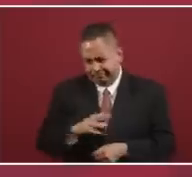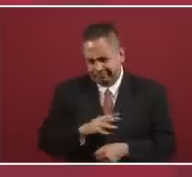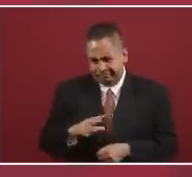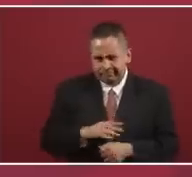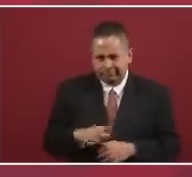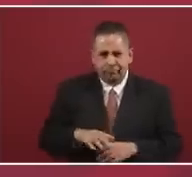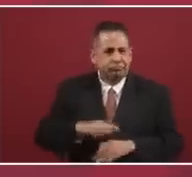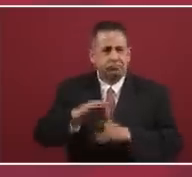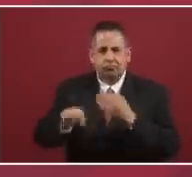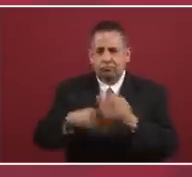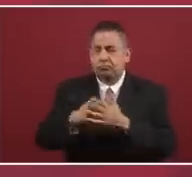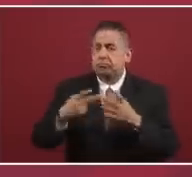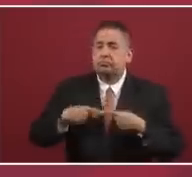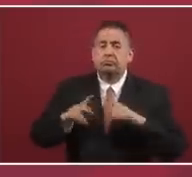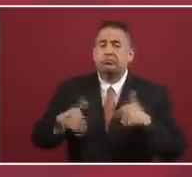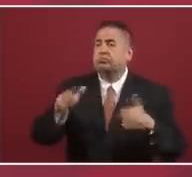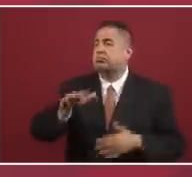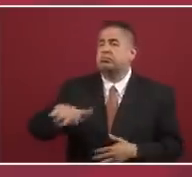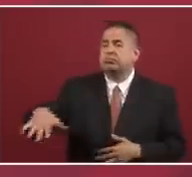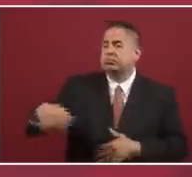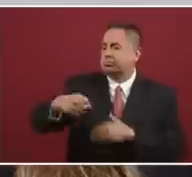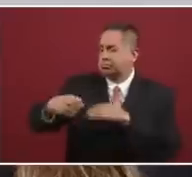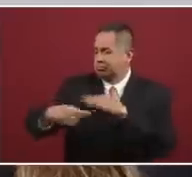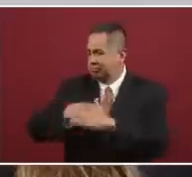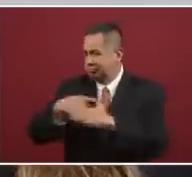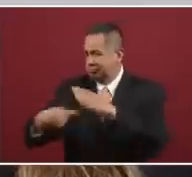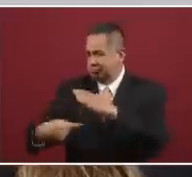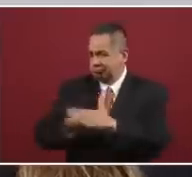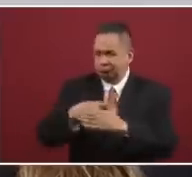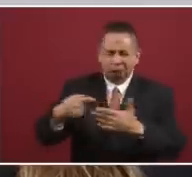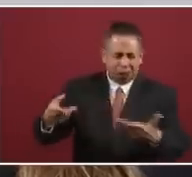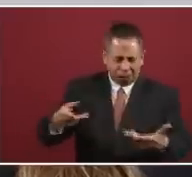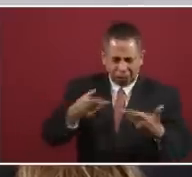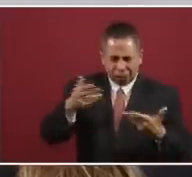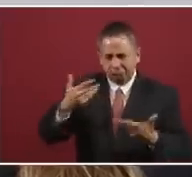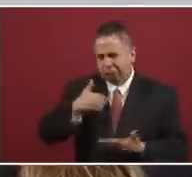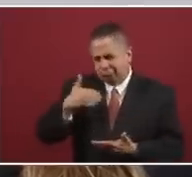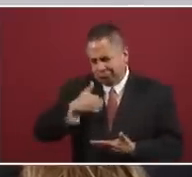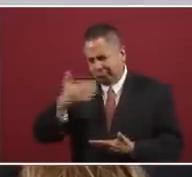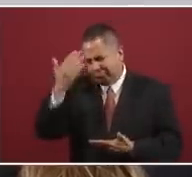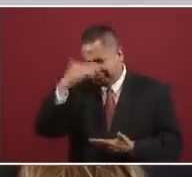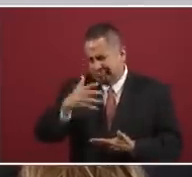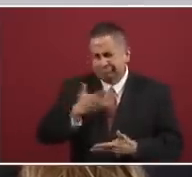de todo el pueblo, de toda la gente.